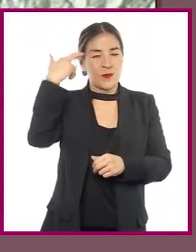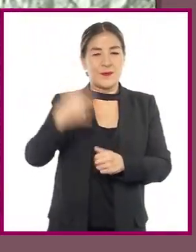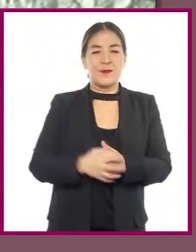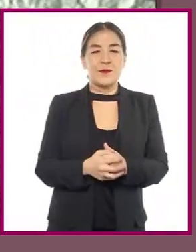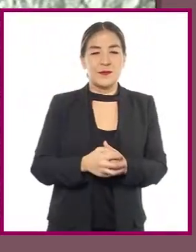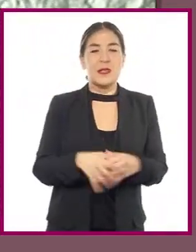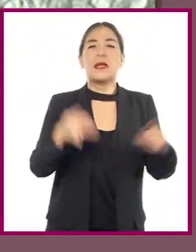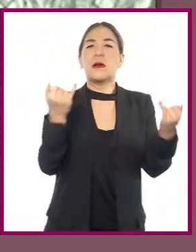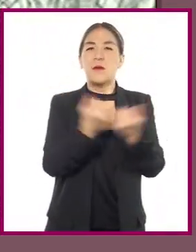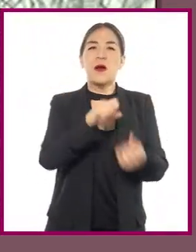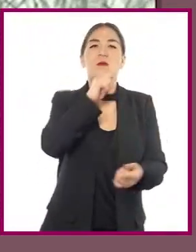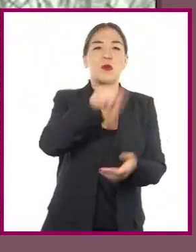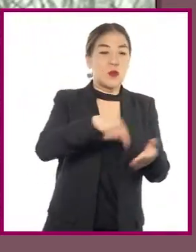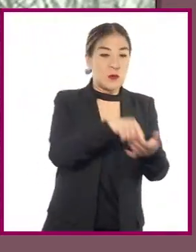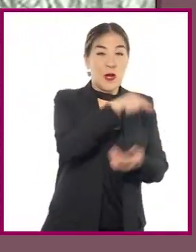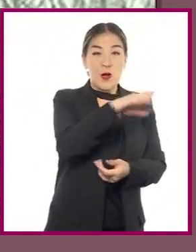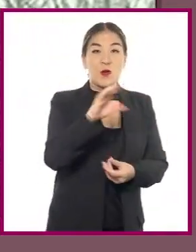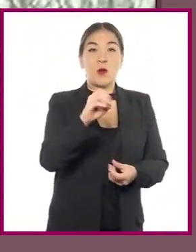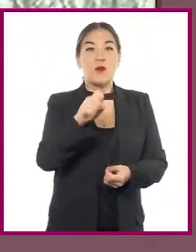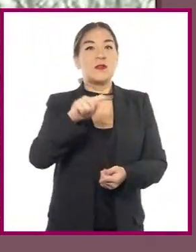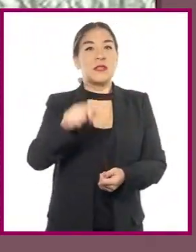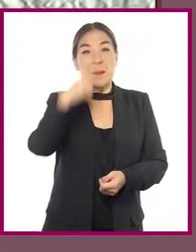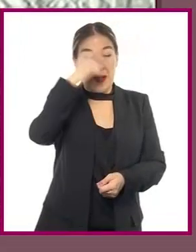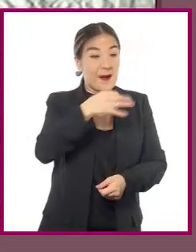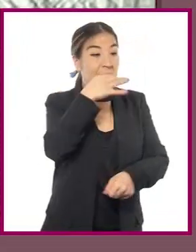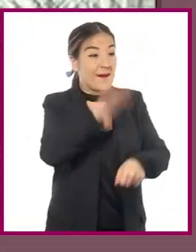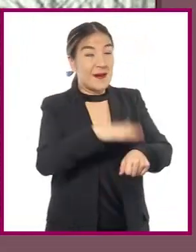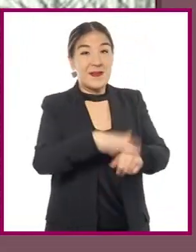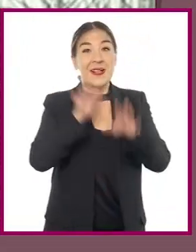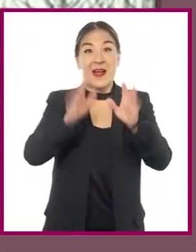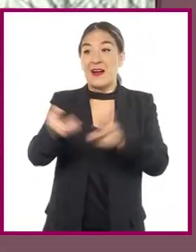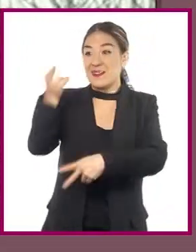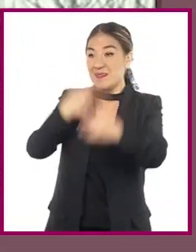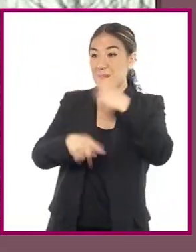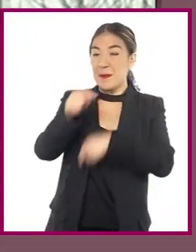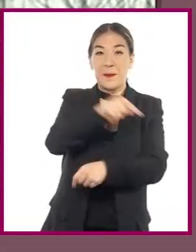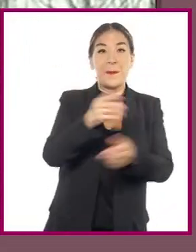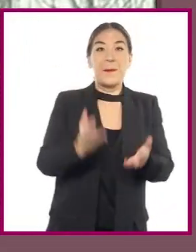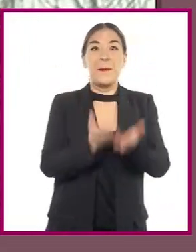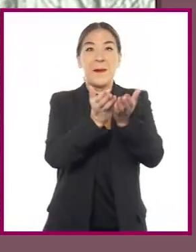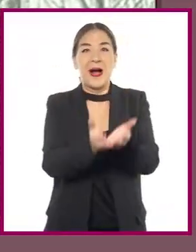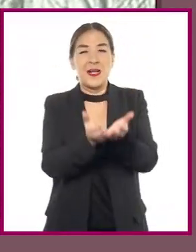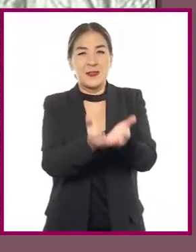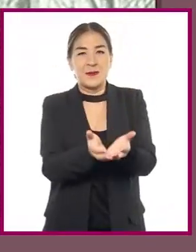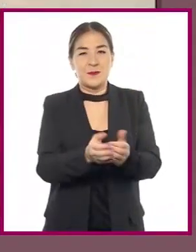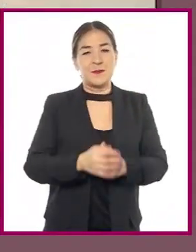Así como vigías en las costas que alertaban sobre la llegada de alguna embarcación.